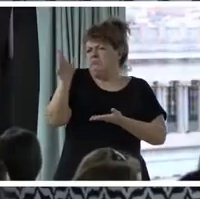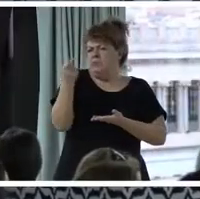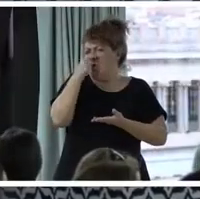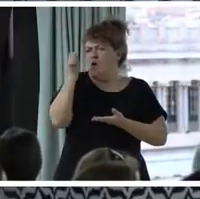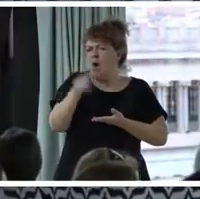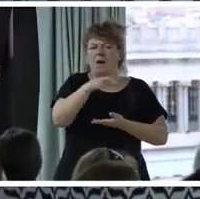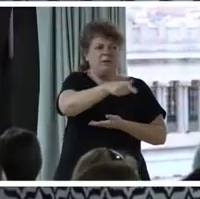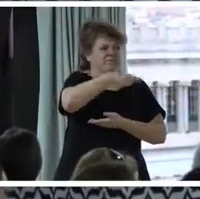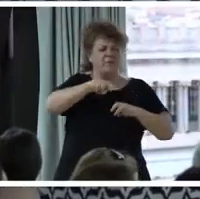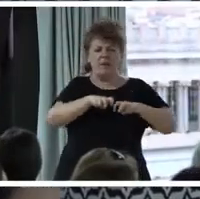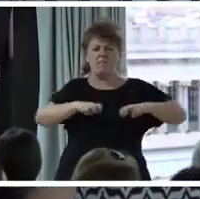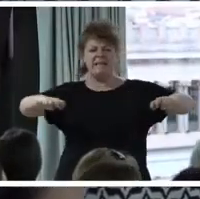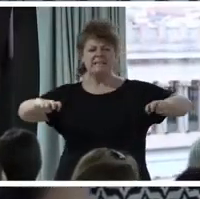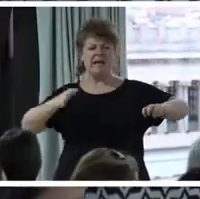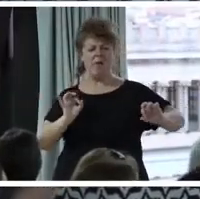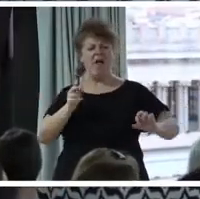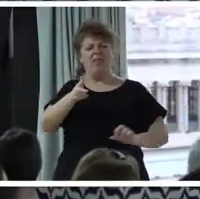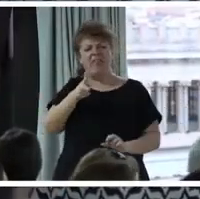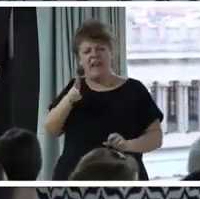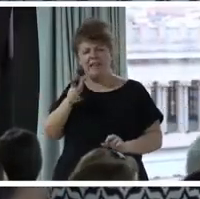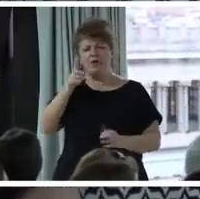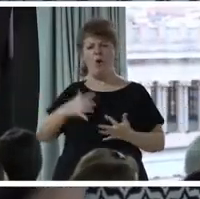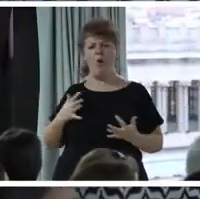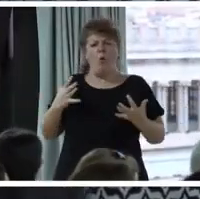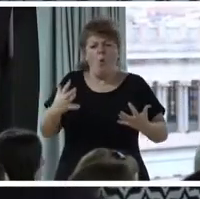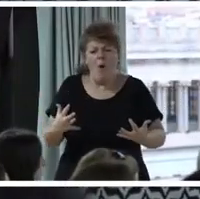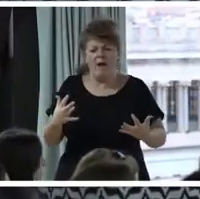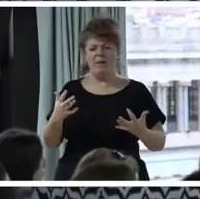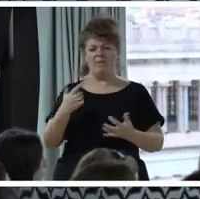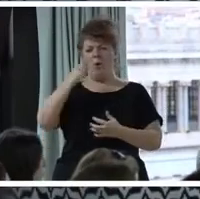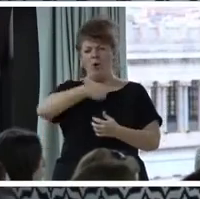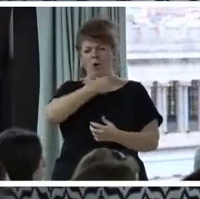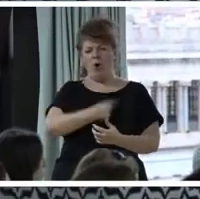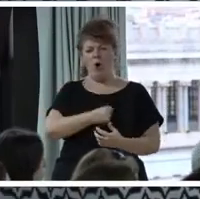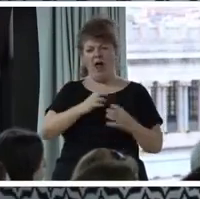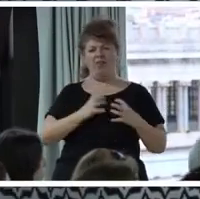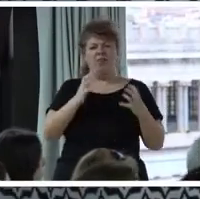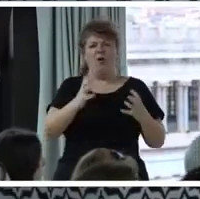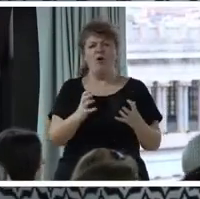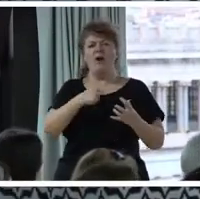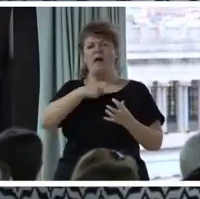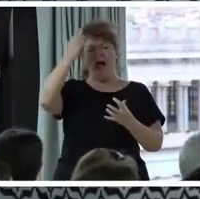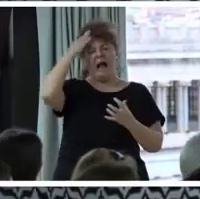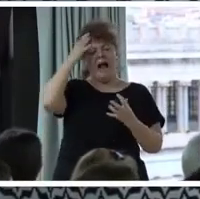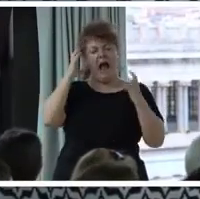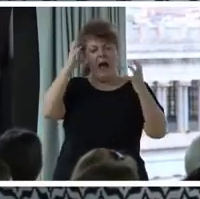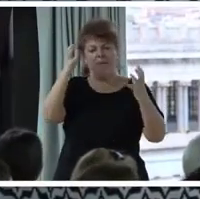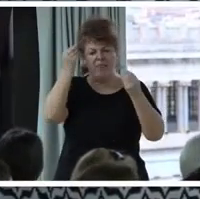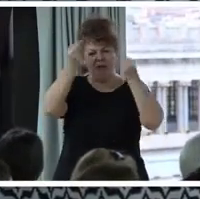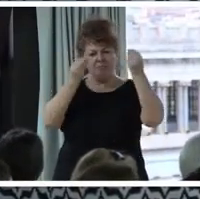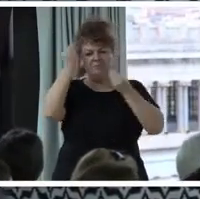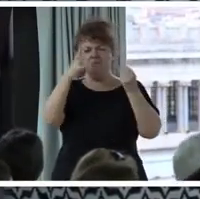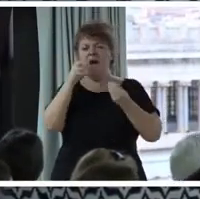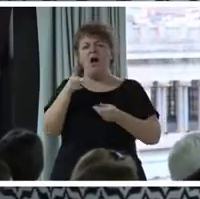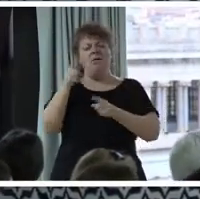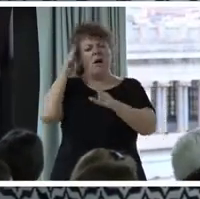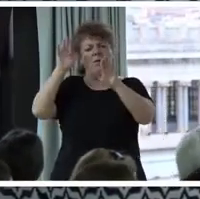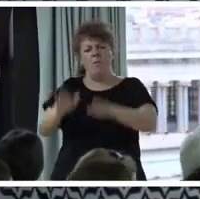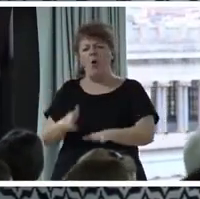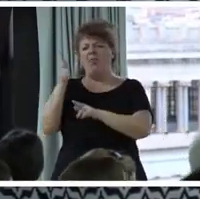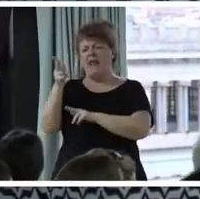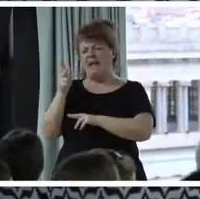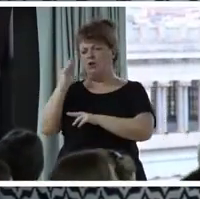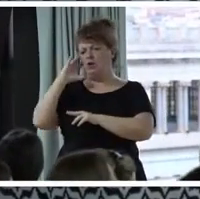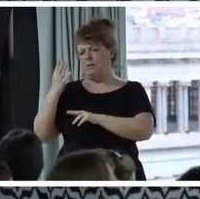una mesa de derechos y de personas que habéis puesto el cuerpo el corazón la cabeza eh Por los derechos por los derechos humanos en